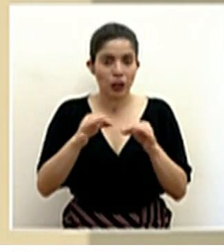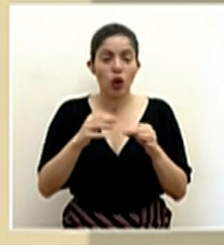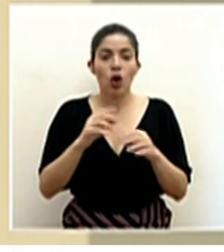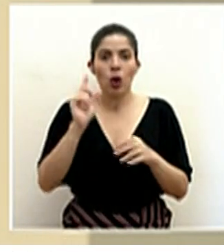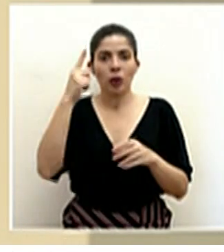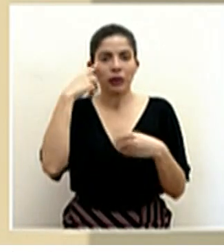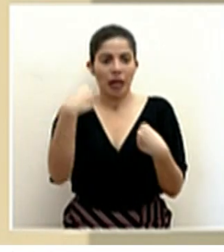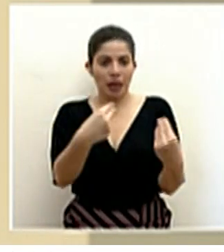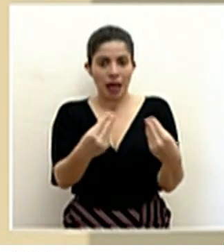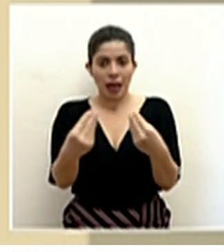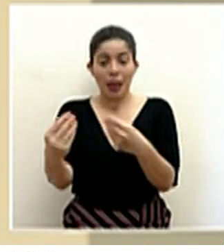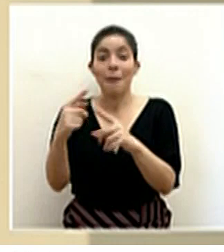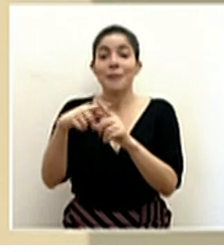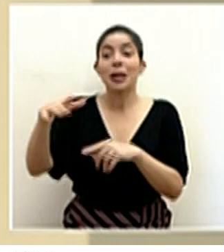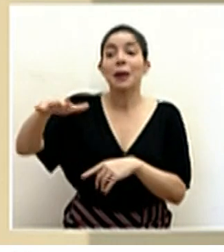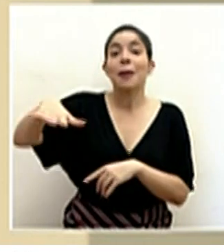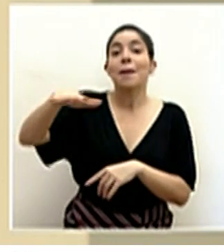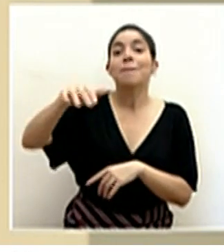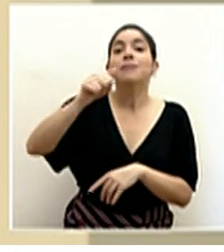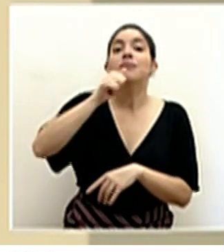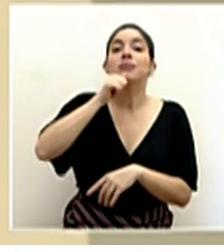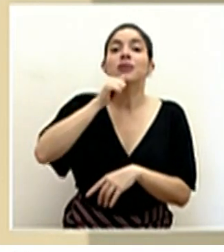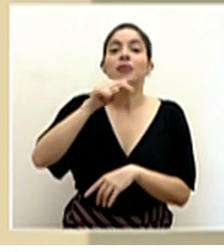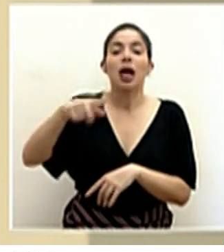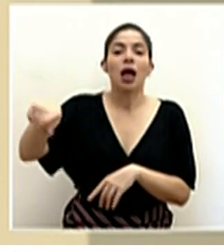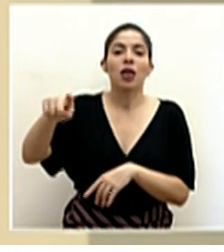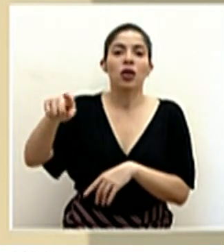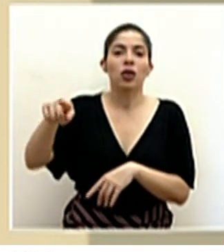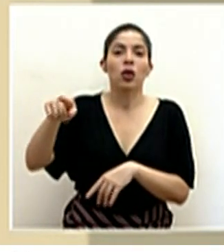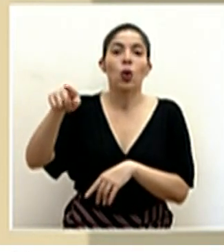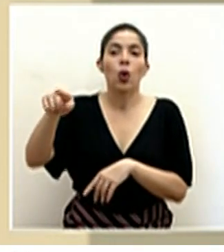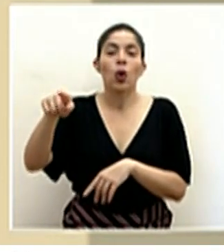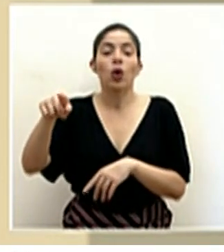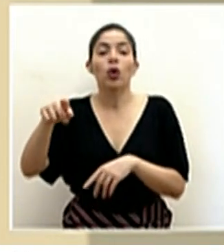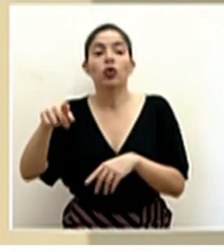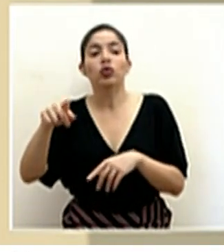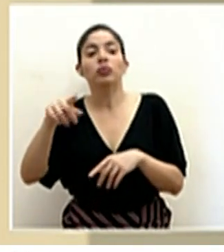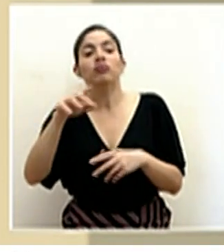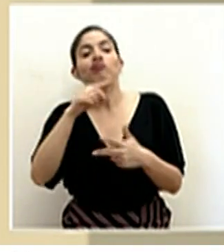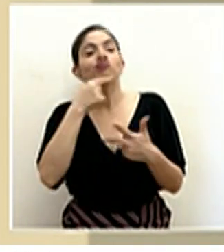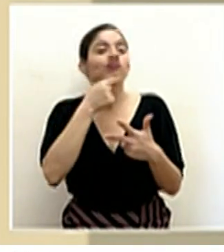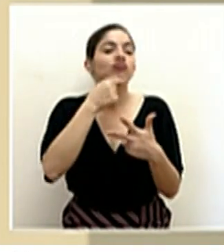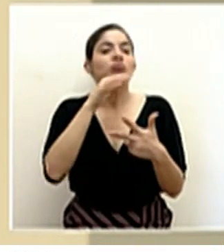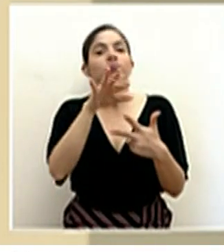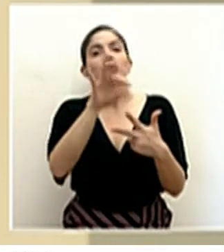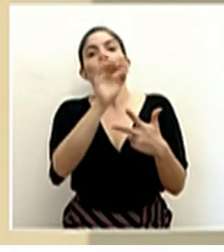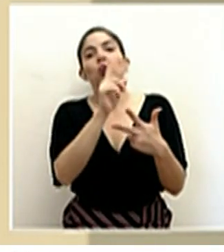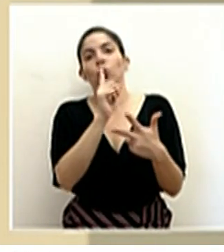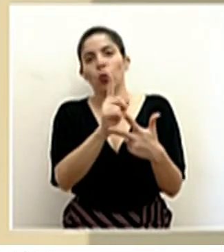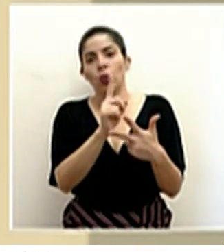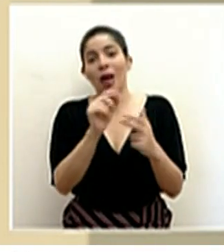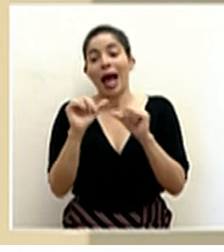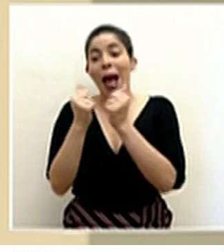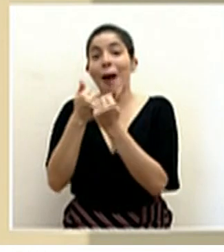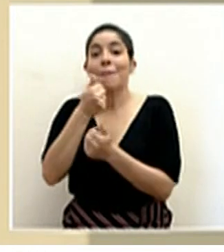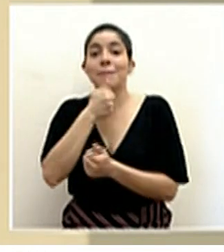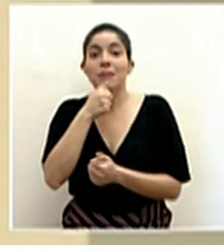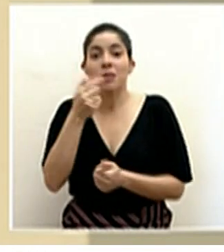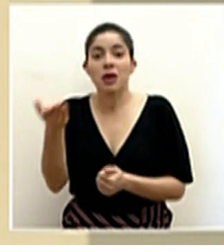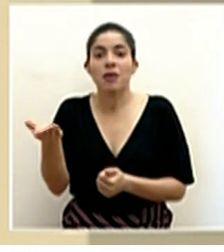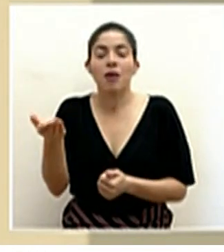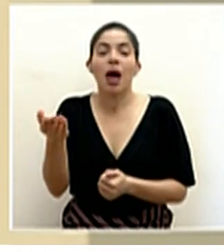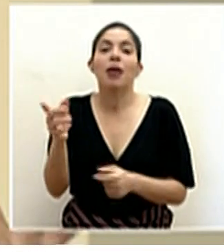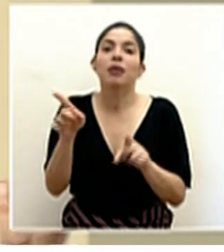Pero es el sector privado el que finalmente se va a acoger a una de las opciones. El sector privado, entre ellos